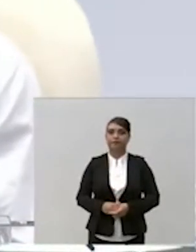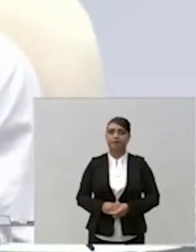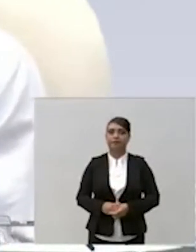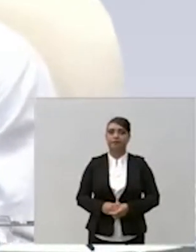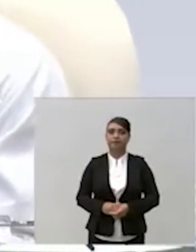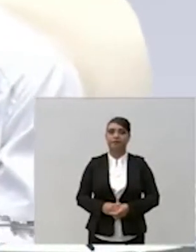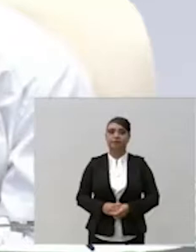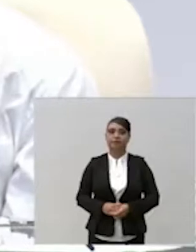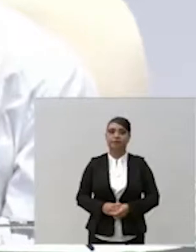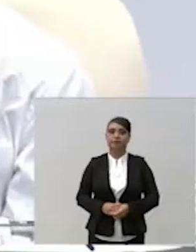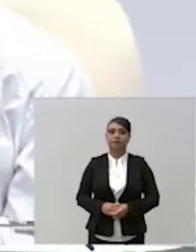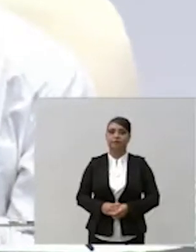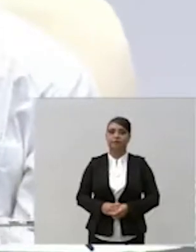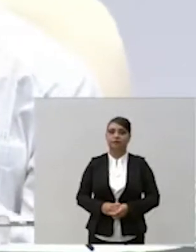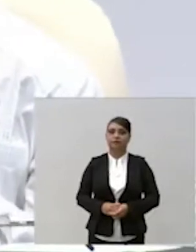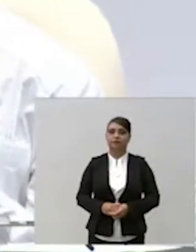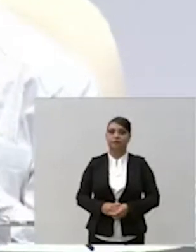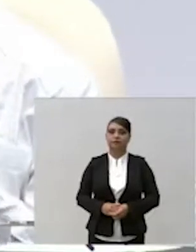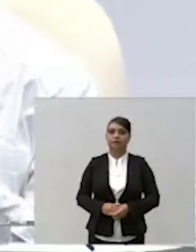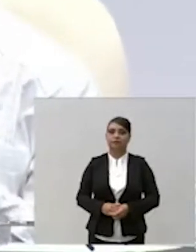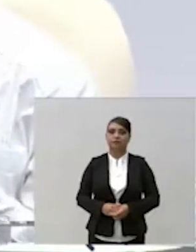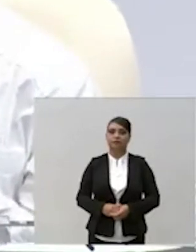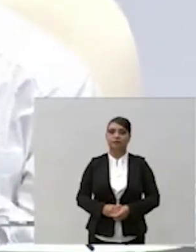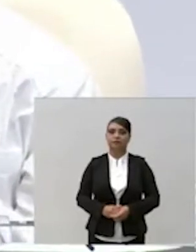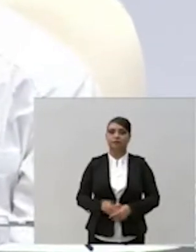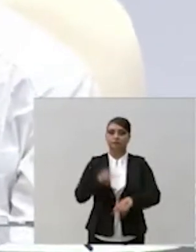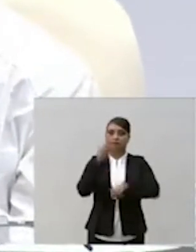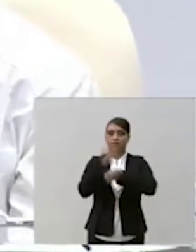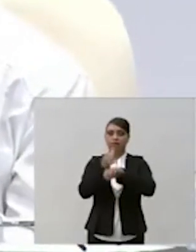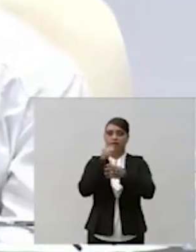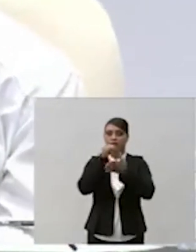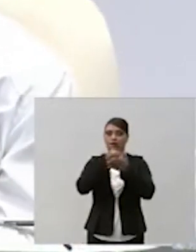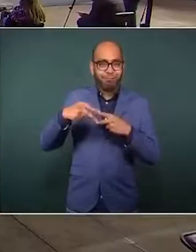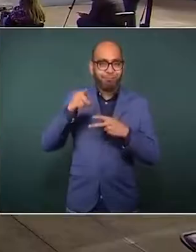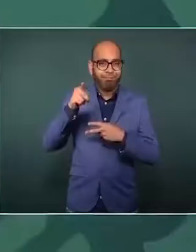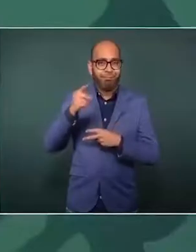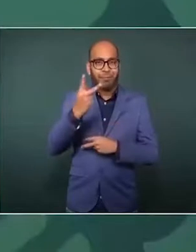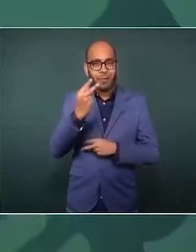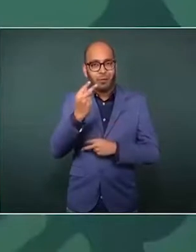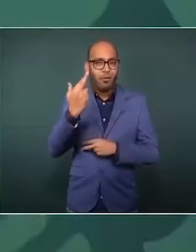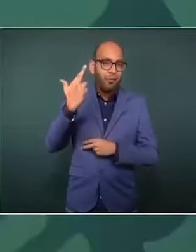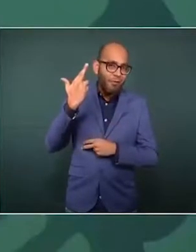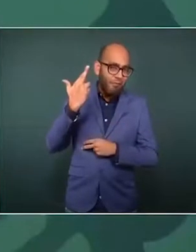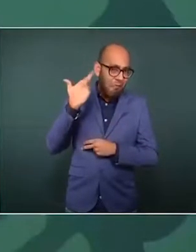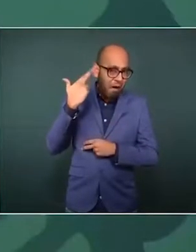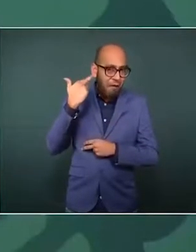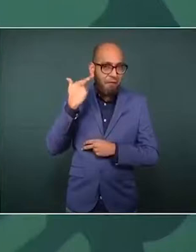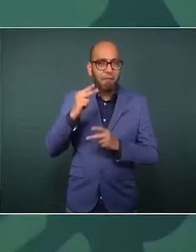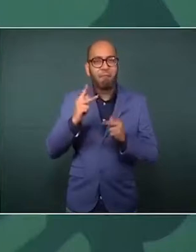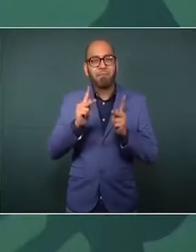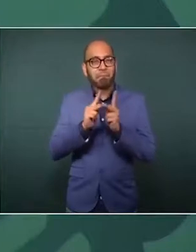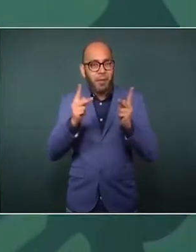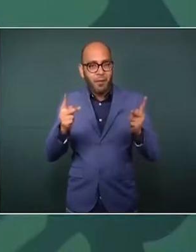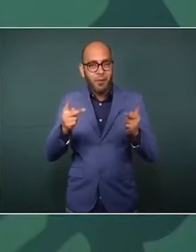recursos y que el presidente partidista el tema de seguridad primero primero